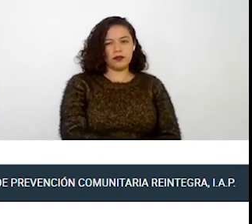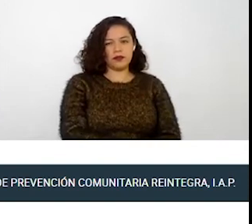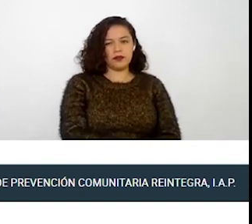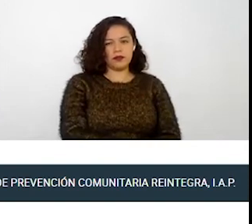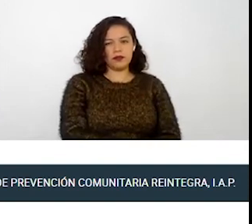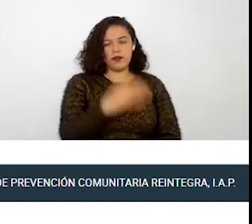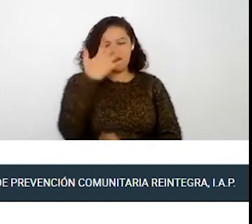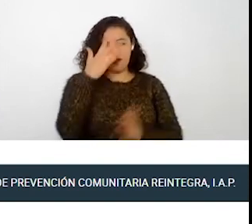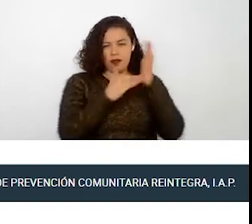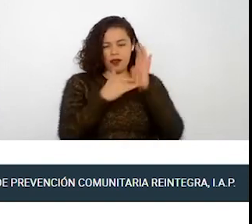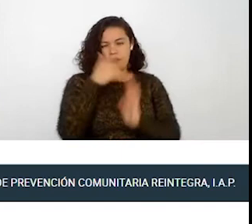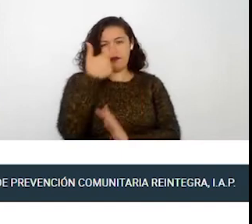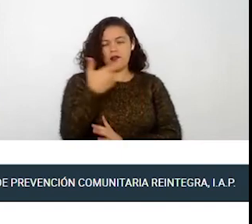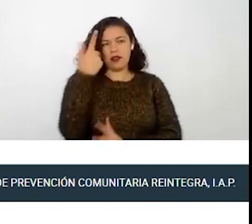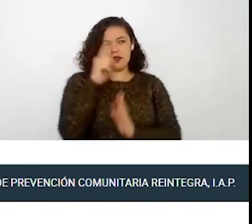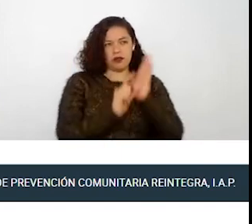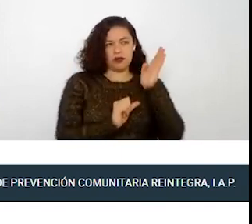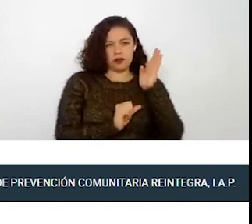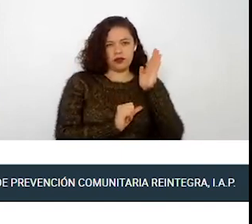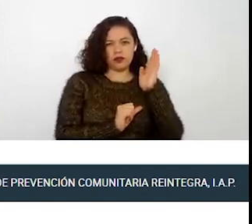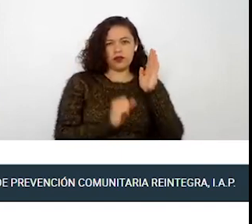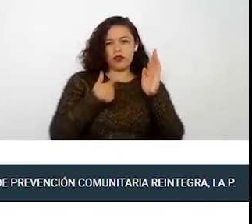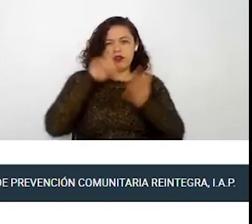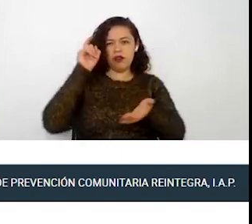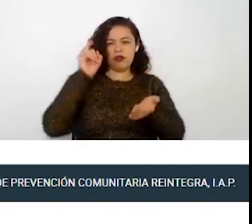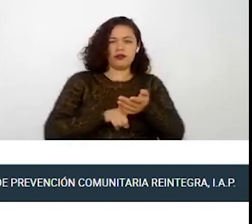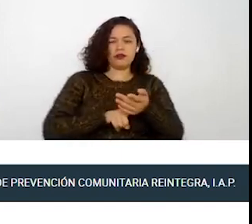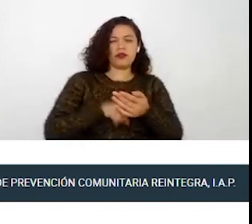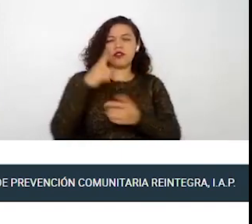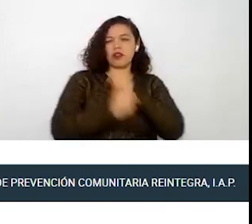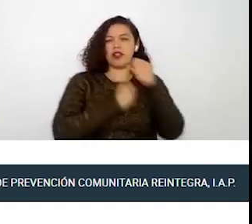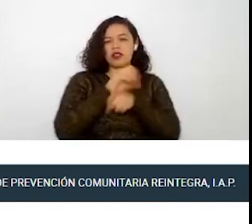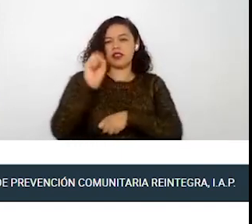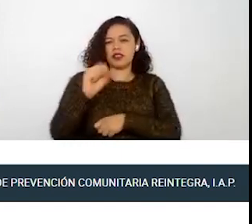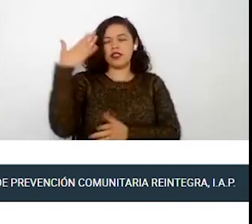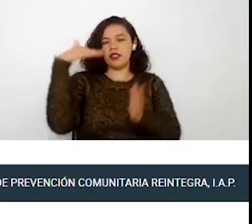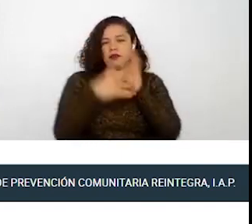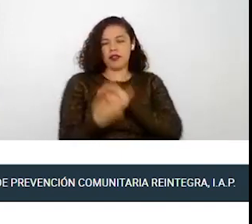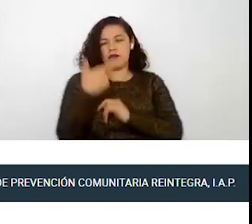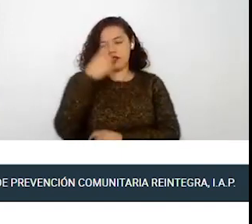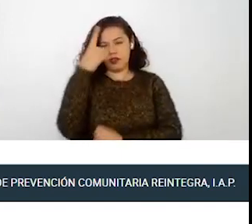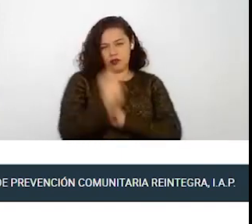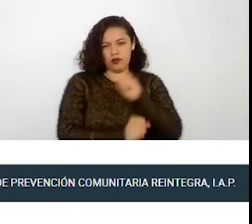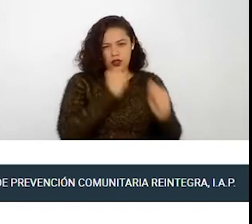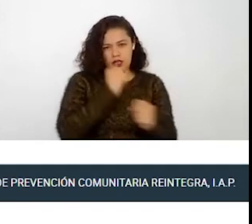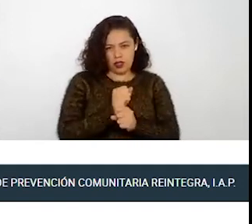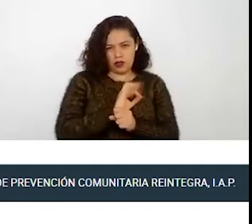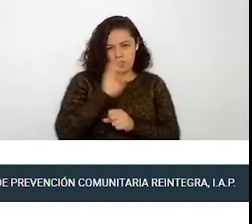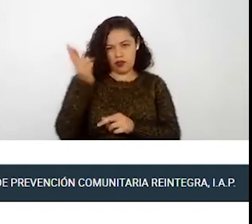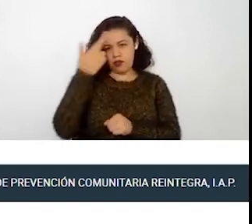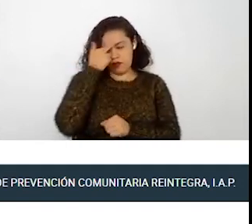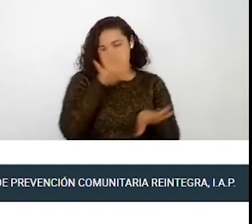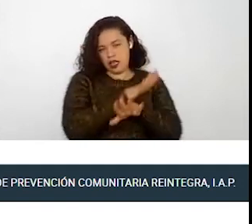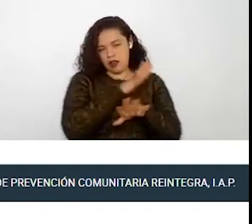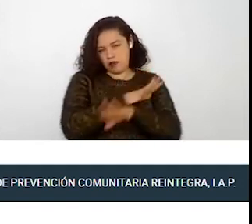5000 pesos mensuales les doy mi tabulador gasto anualmente 60.000 pesos en Recuerden que pueden variar las cifras